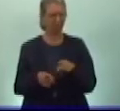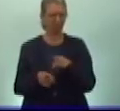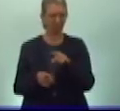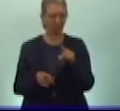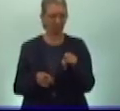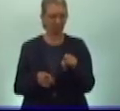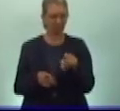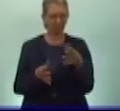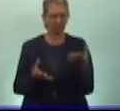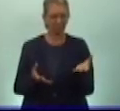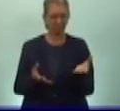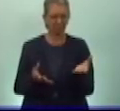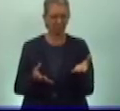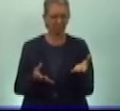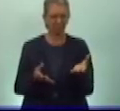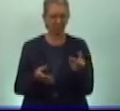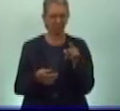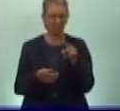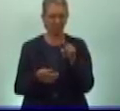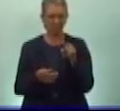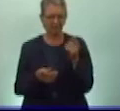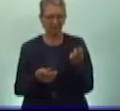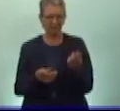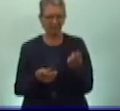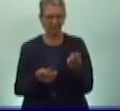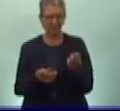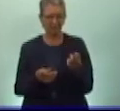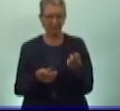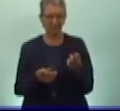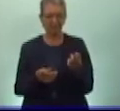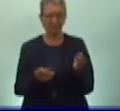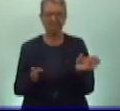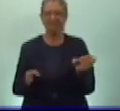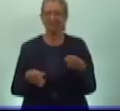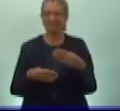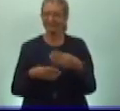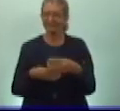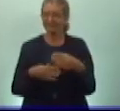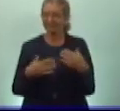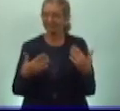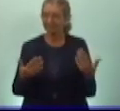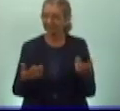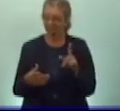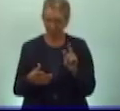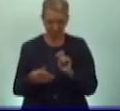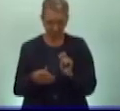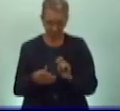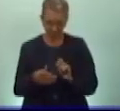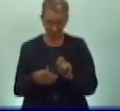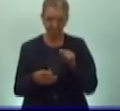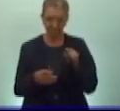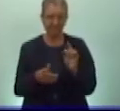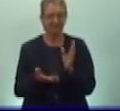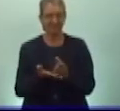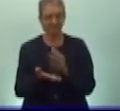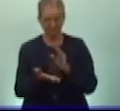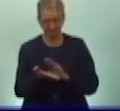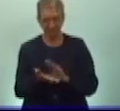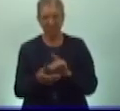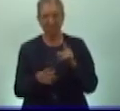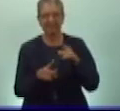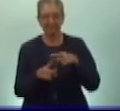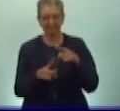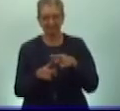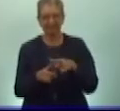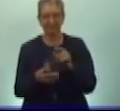que a continuación mostramos, podemos llegar a la siguiente conclusión. No tienen que copiarla, aparece en el libro de texto de la página